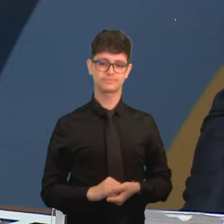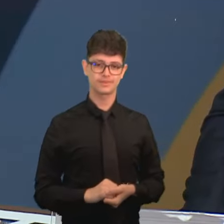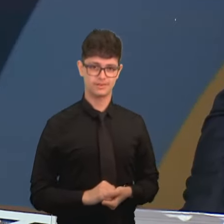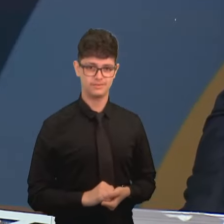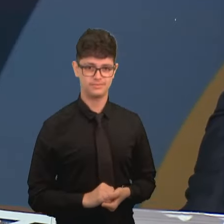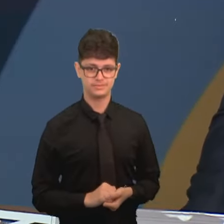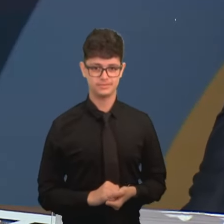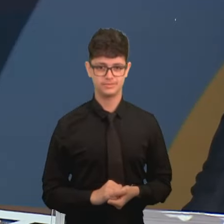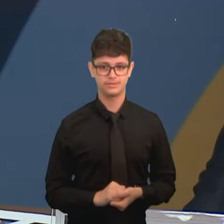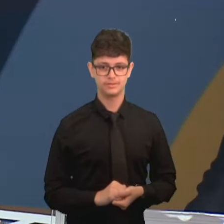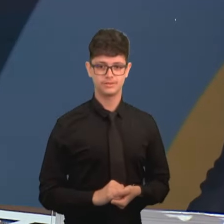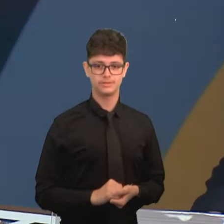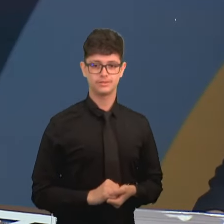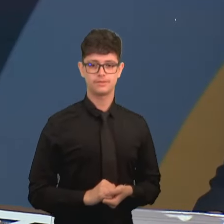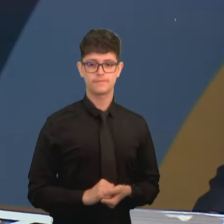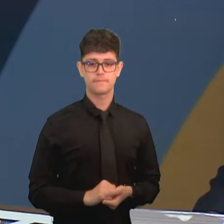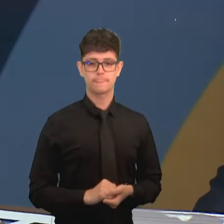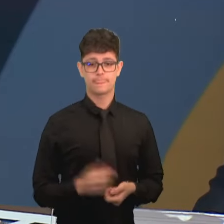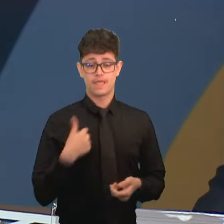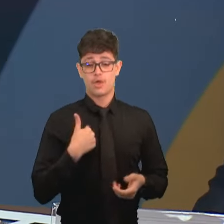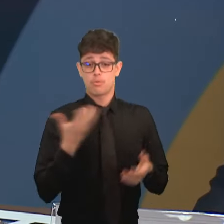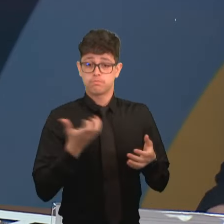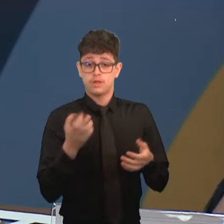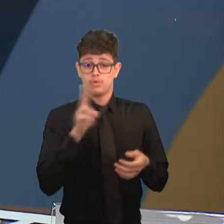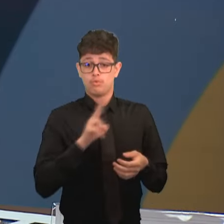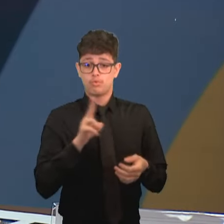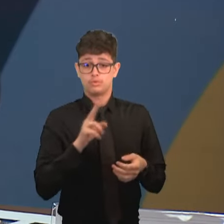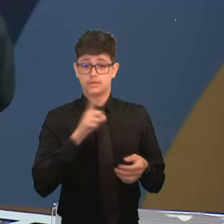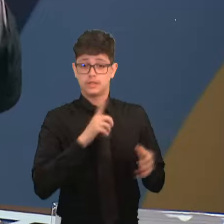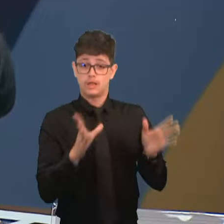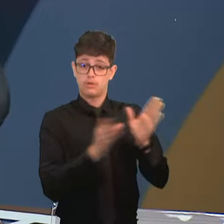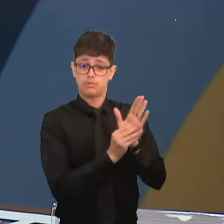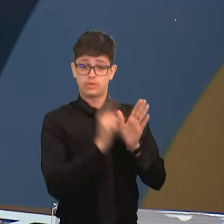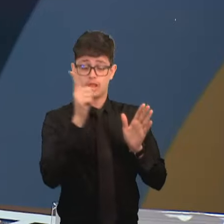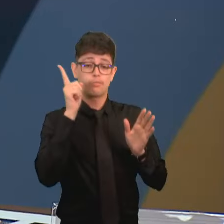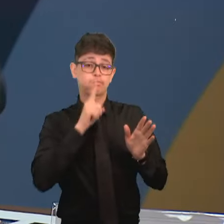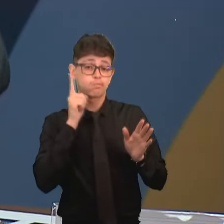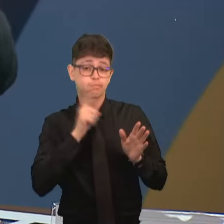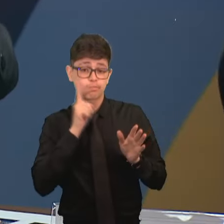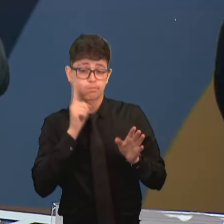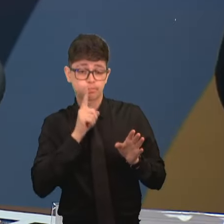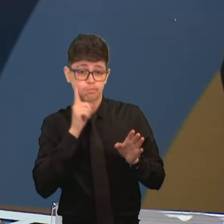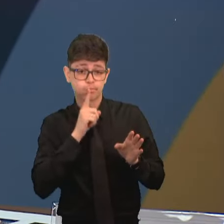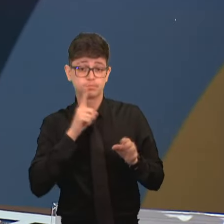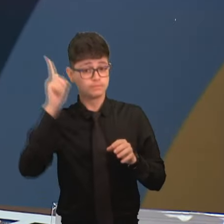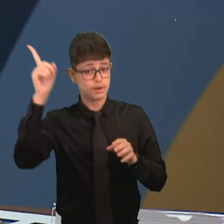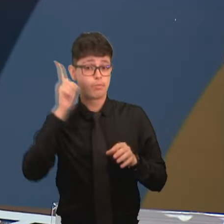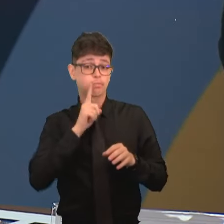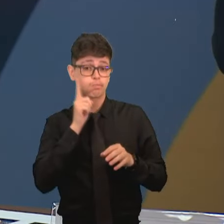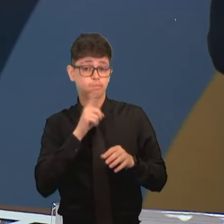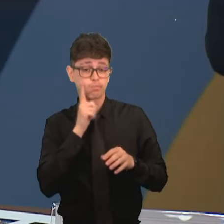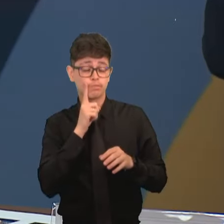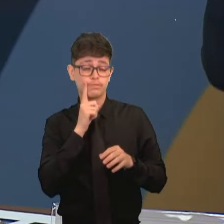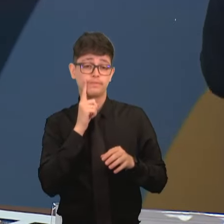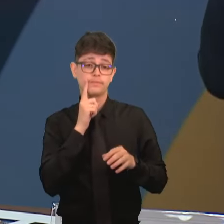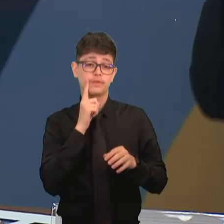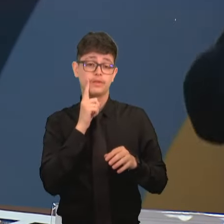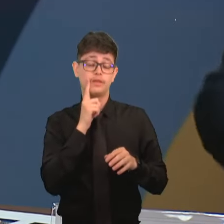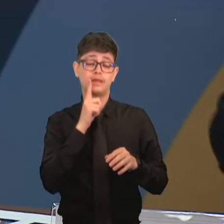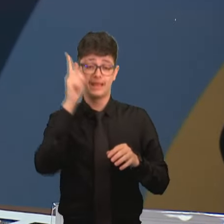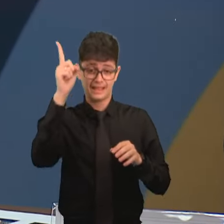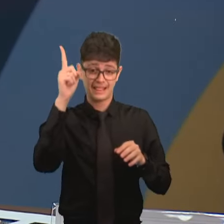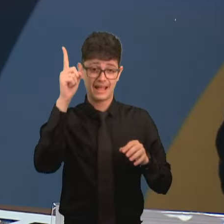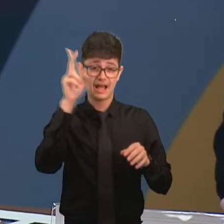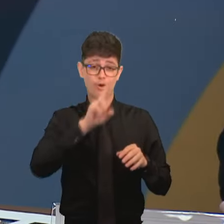Hay varios otros ejemplos. Quiero tener acceso a crédito. En Estados Unidos hay 3 algoritmos que son usados en mis datos. Cada algoritmo me da una nota y esa nota